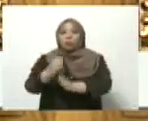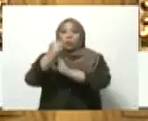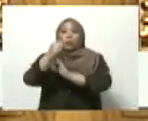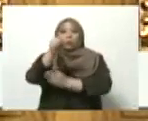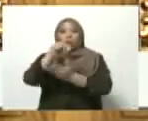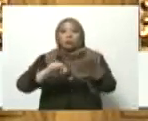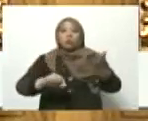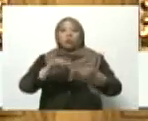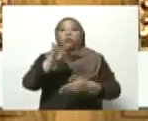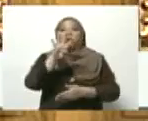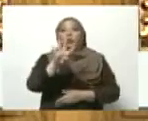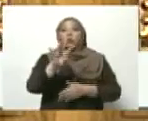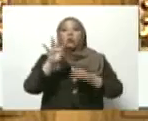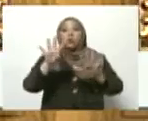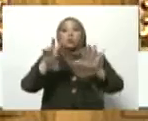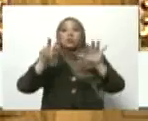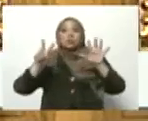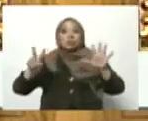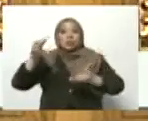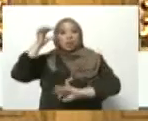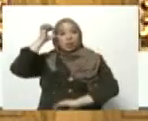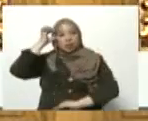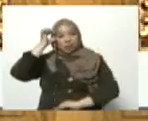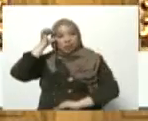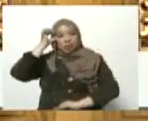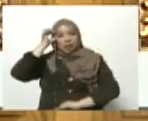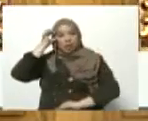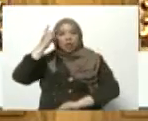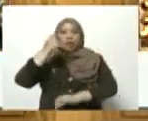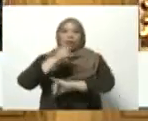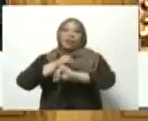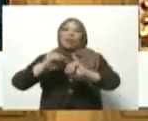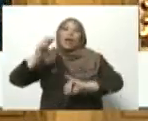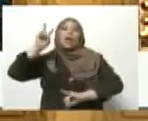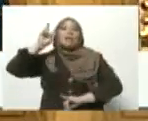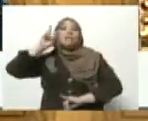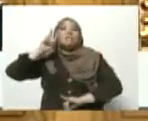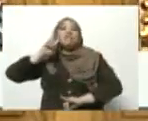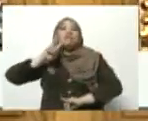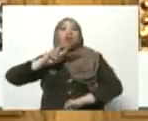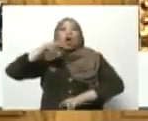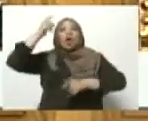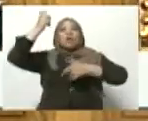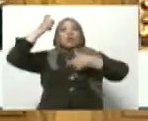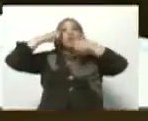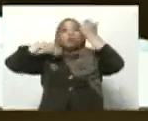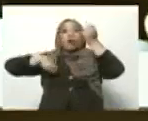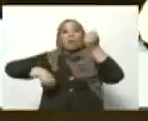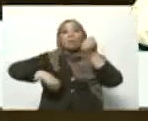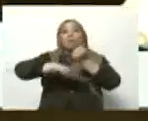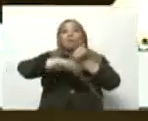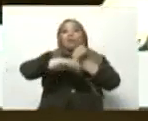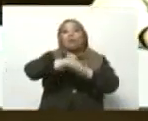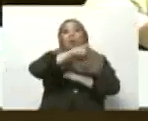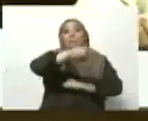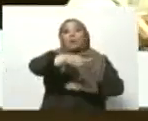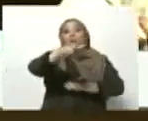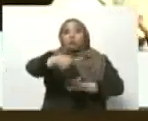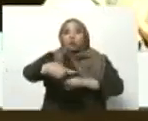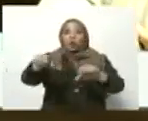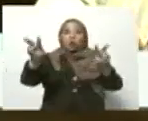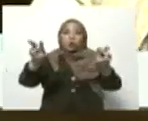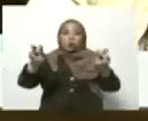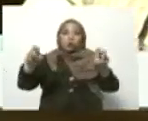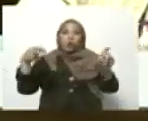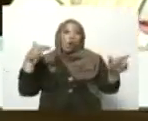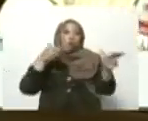duraba 497 días y se iba a ocupar de la limpieza de todo tipo de oposición al nuevo gobierno por la vía de la